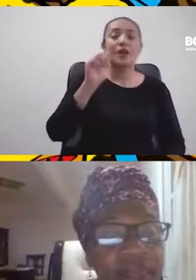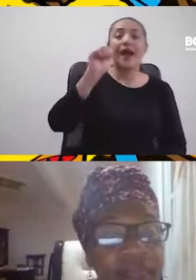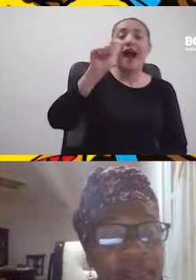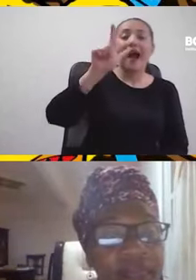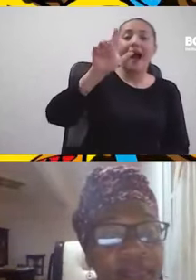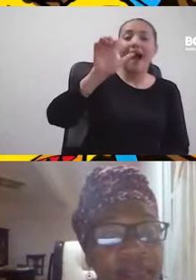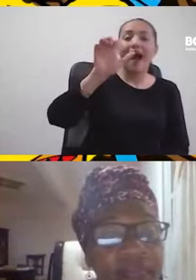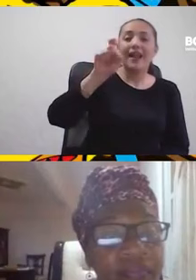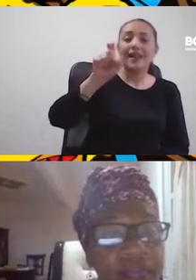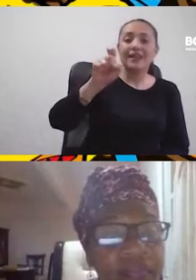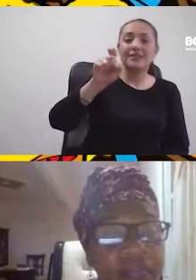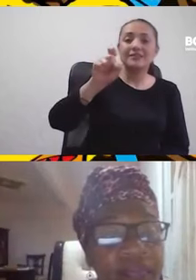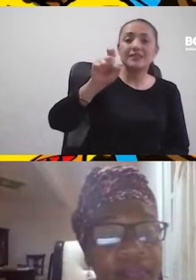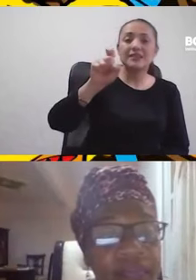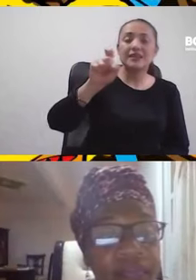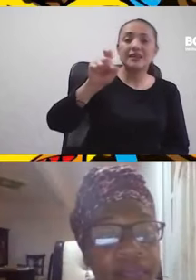que